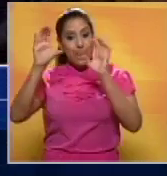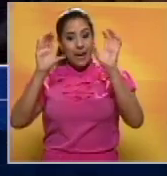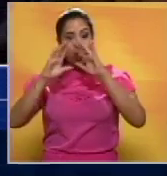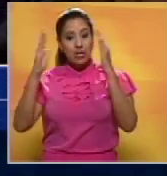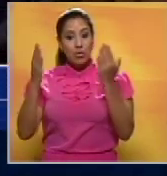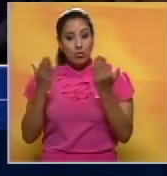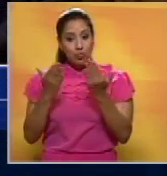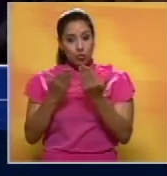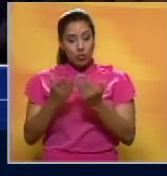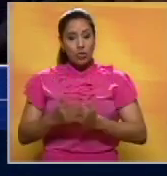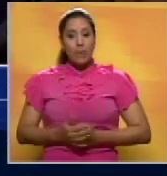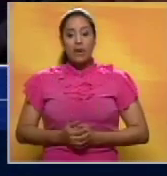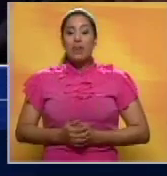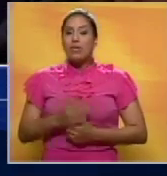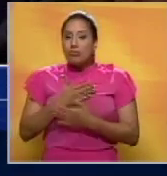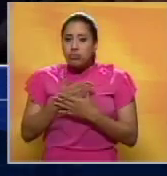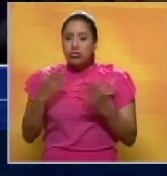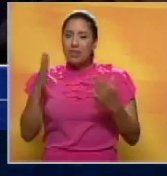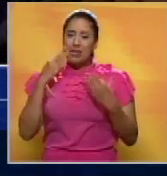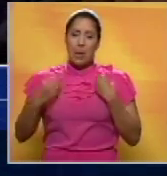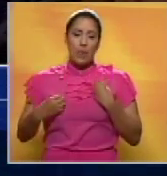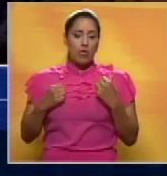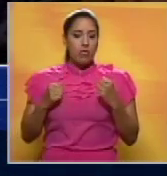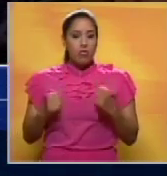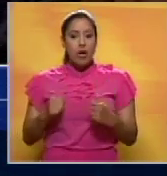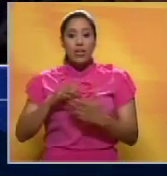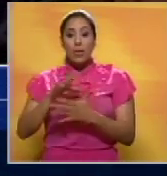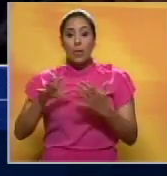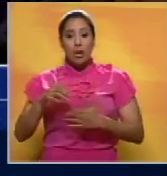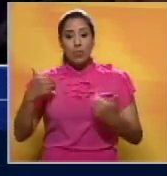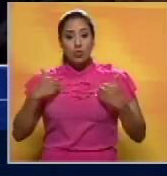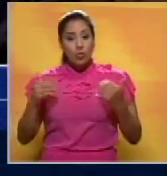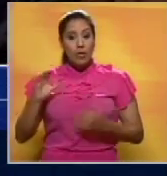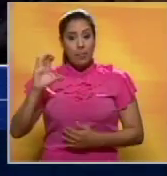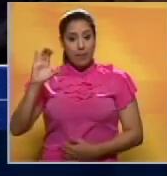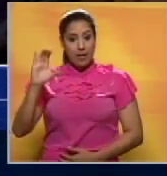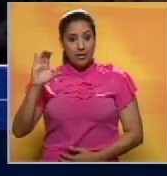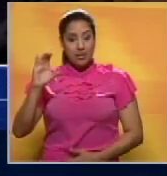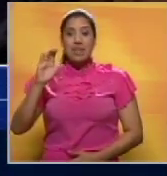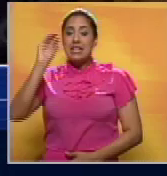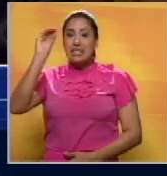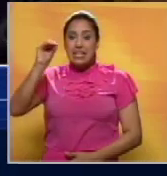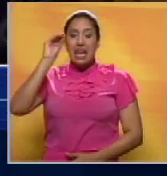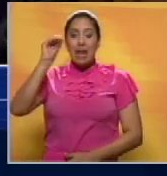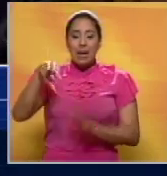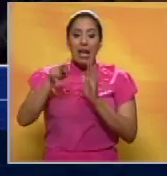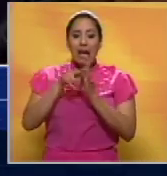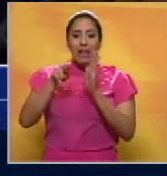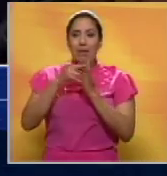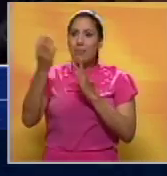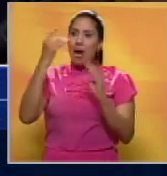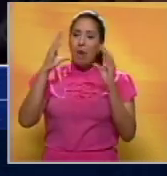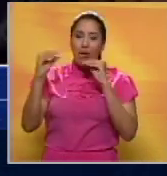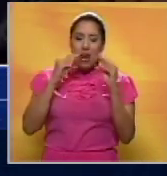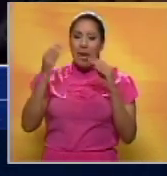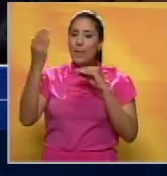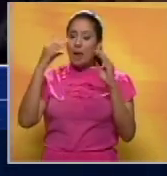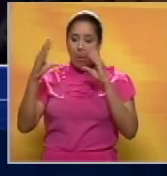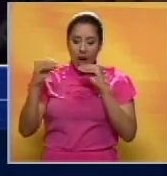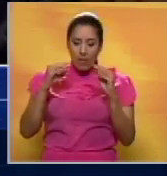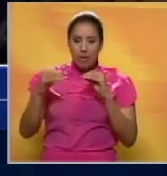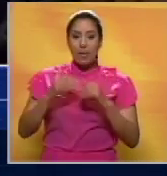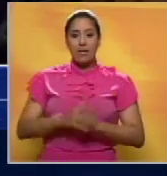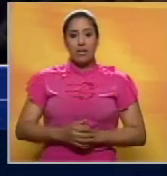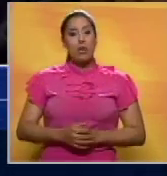del mundo, solidarias y preocupadas por la situación que atraviesa el país, han llamado constantemente al diálogo y a la